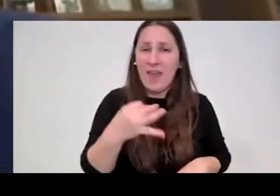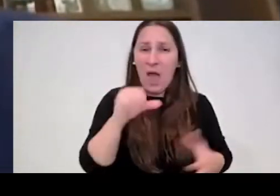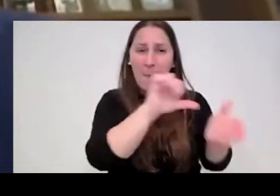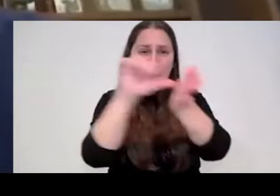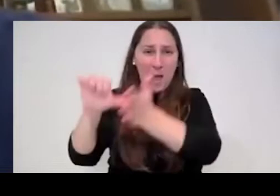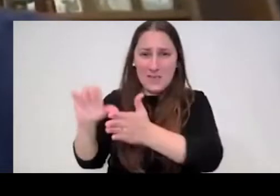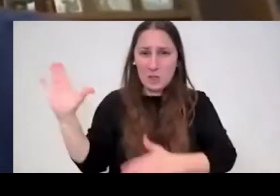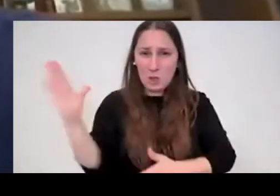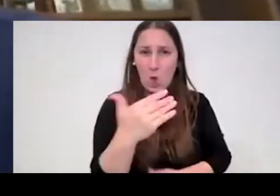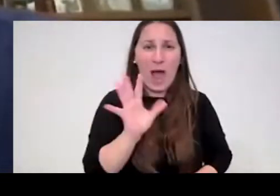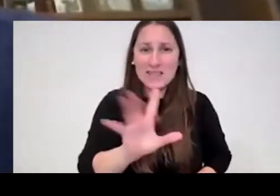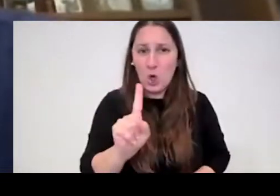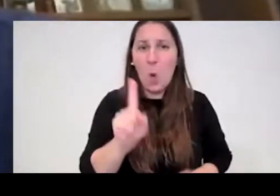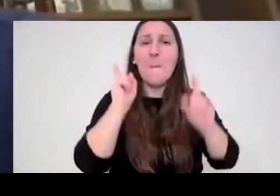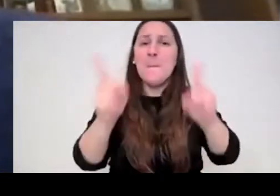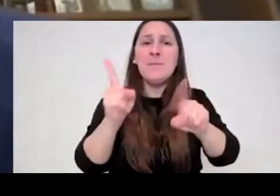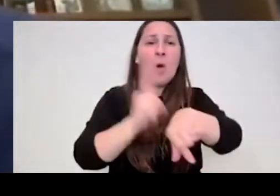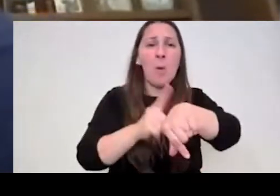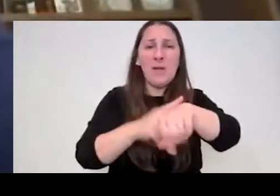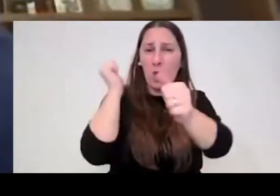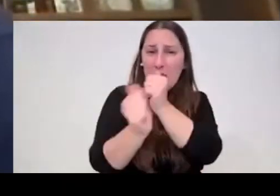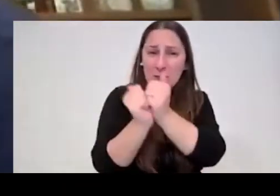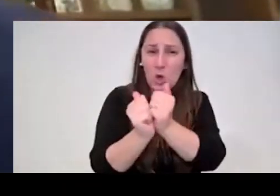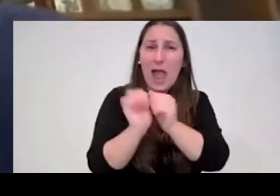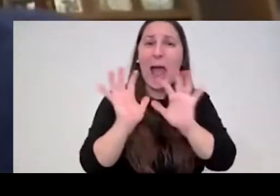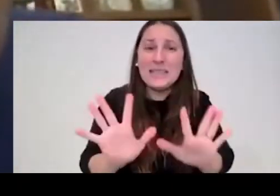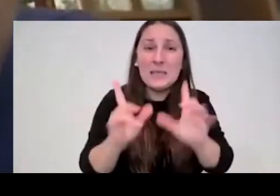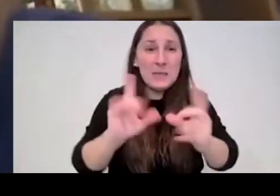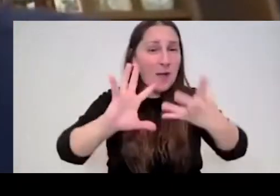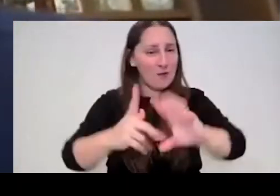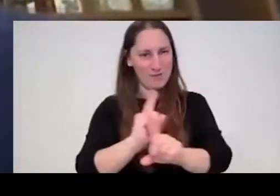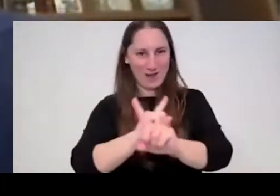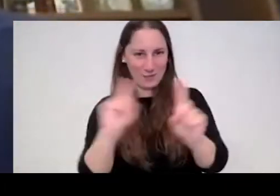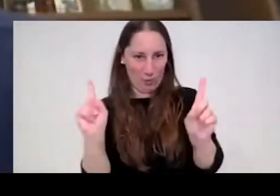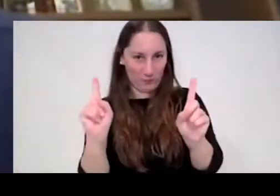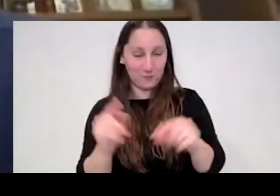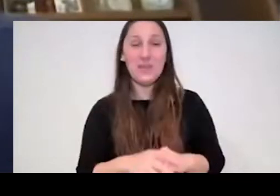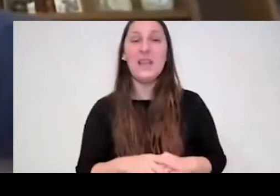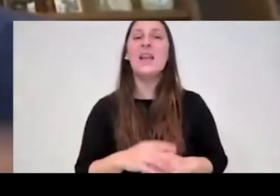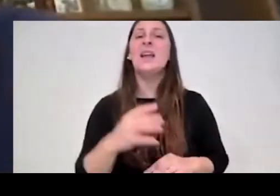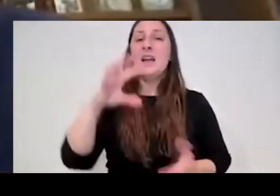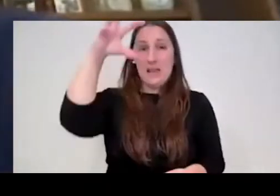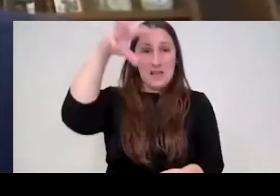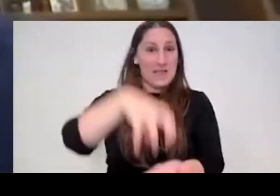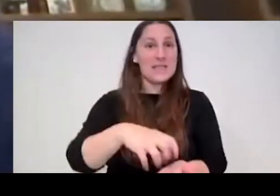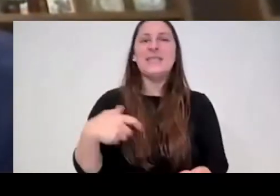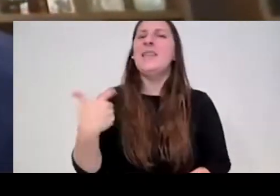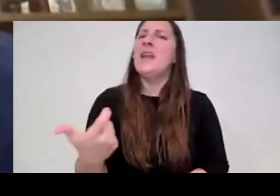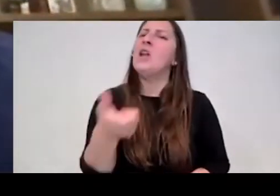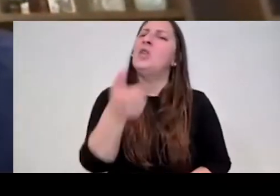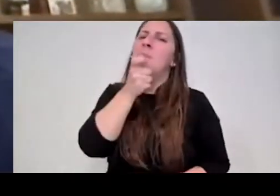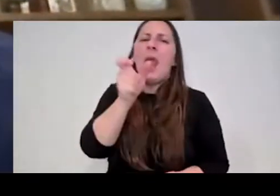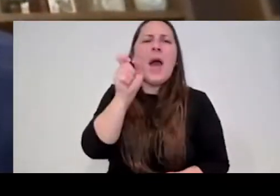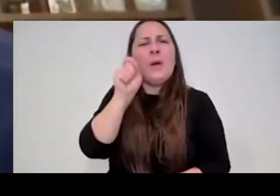los momentos de la misma forma. El sindicato es un concepto, podríamos decir, más técnico, si vale